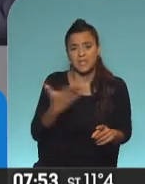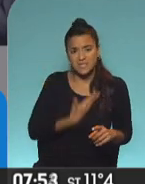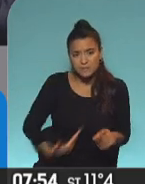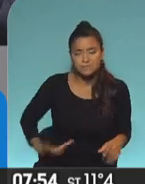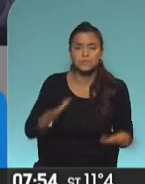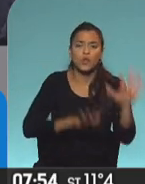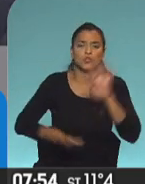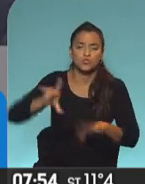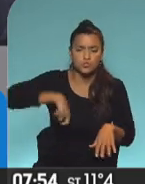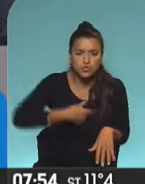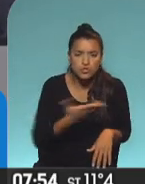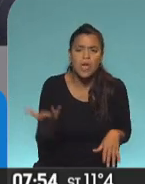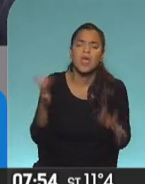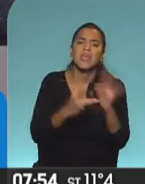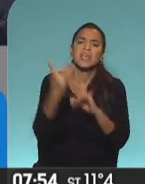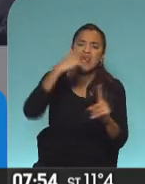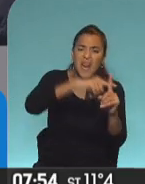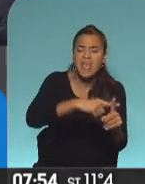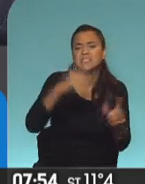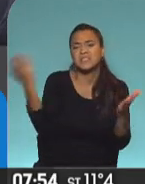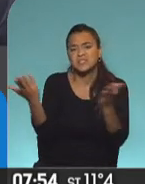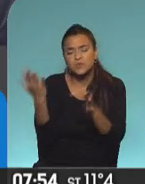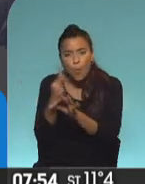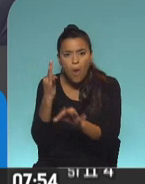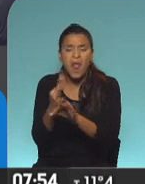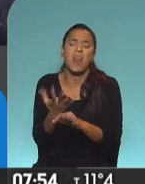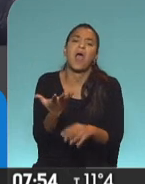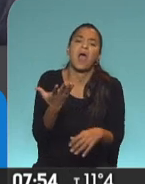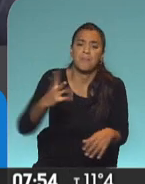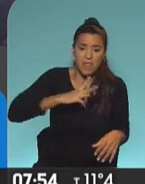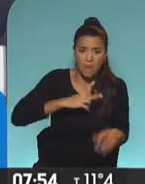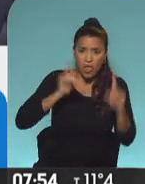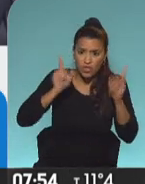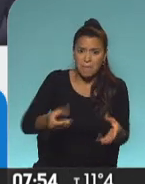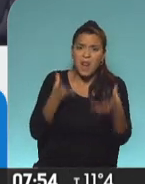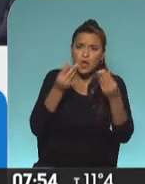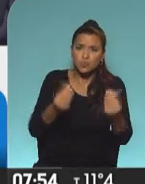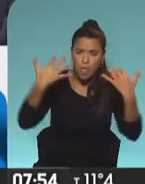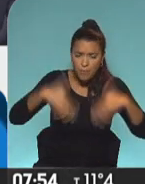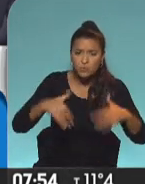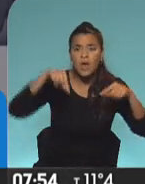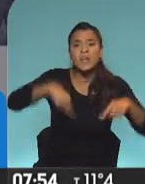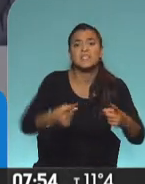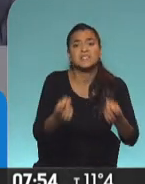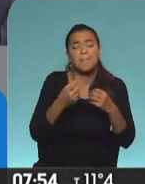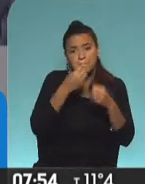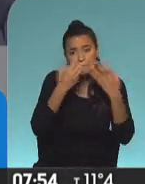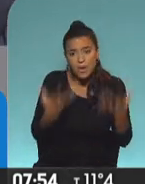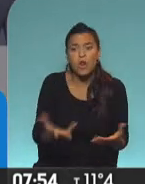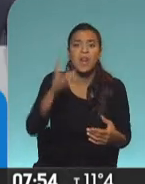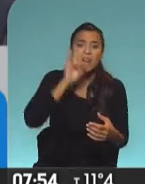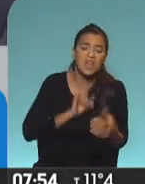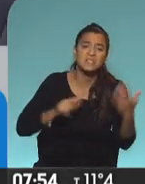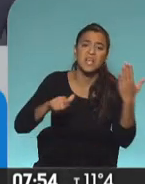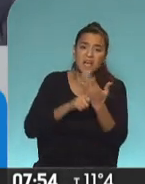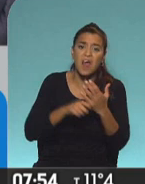las organizaciones sociales, las iglesias, las escuelas, el sector privado que ha estado a la altura y que ha colaborado mucho. Ahora necesitamos mejorar el tema de leche,